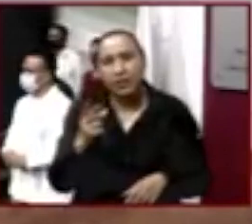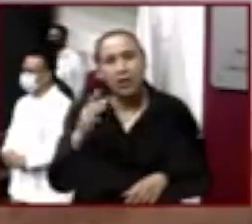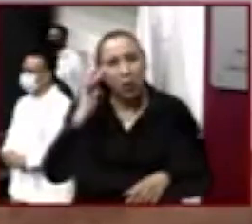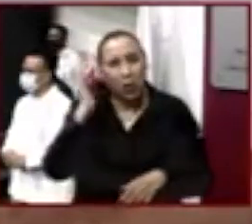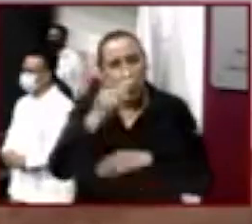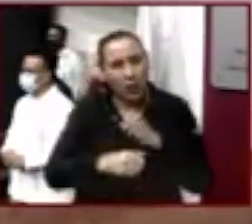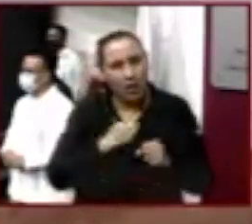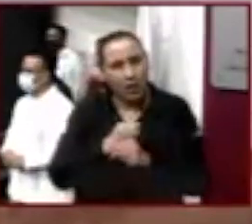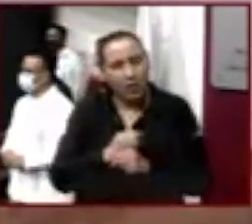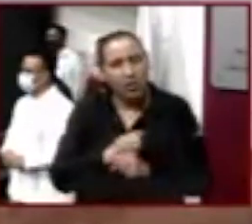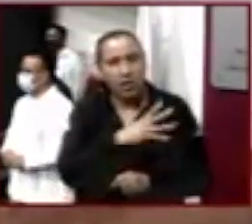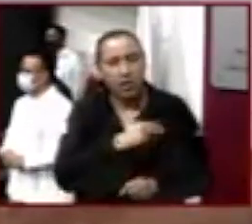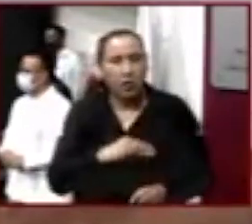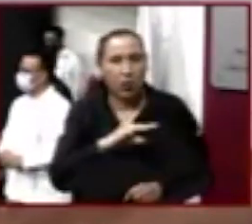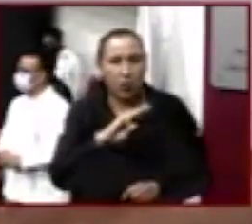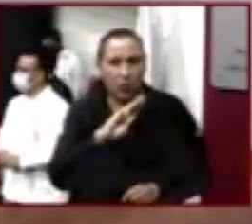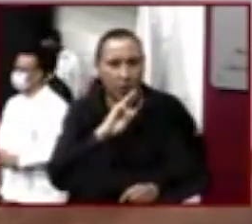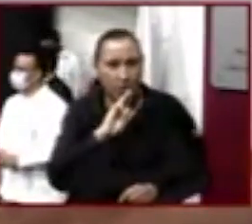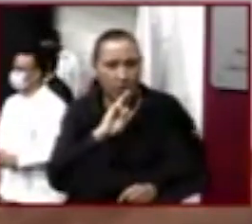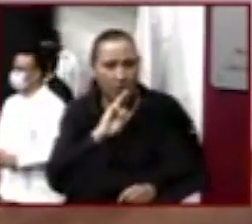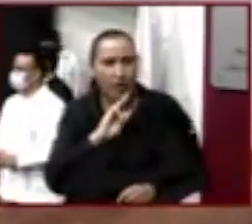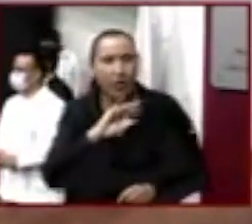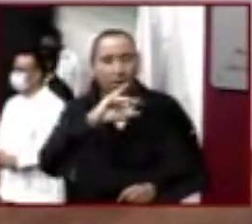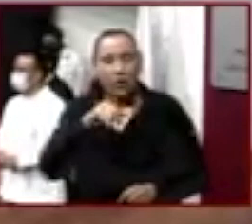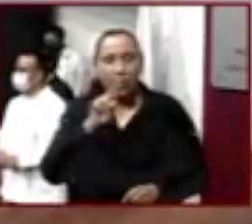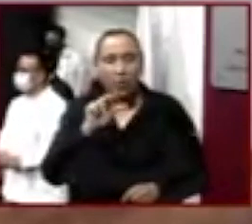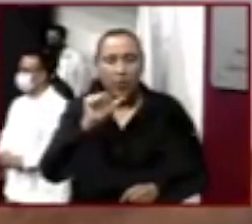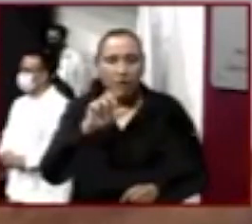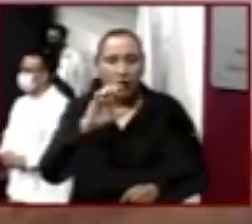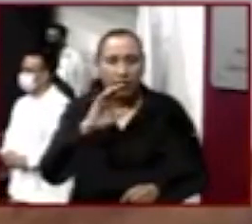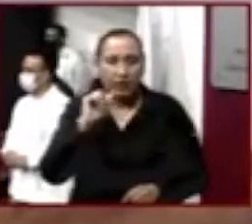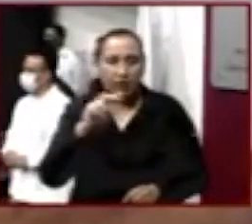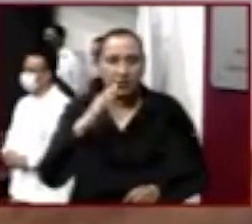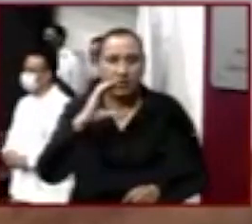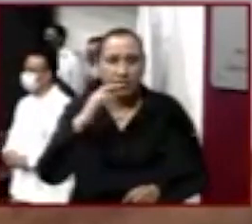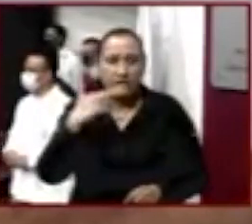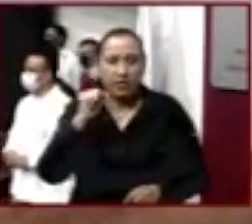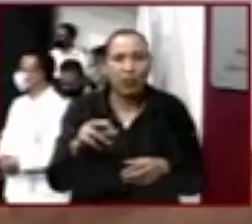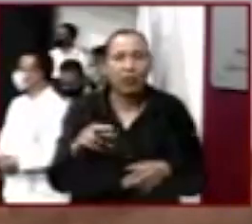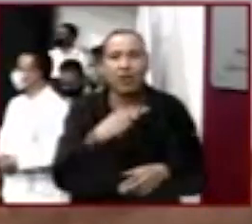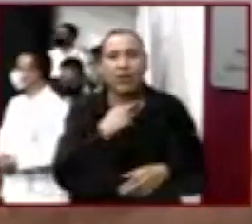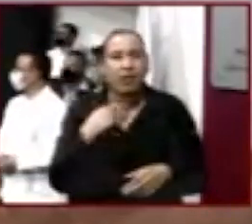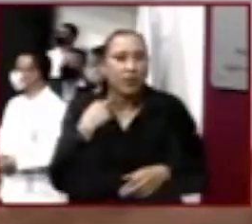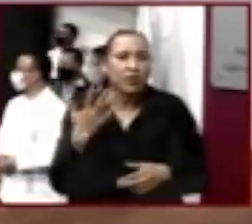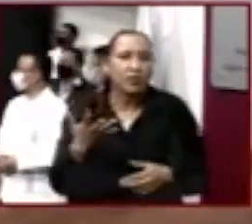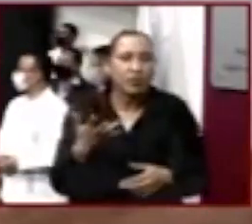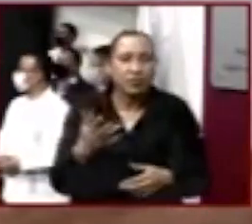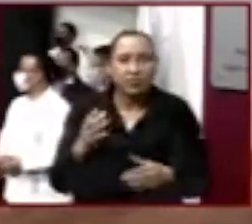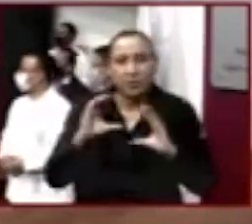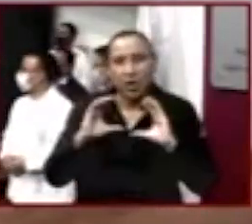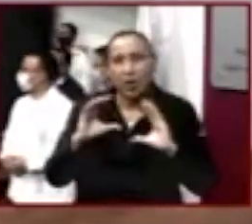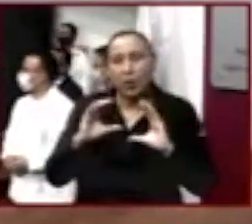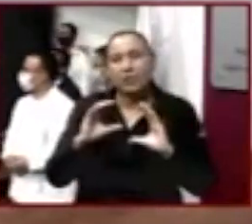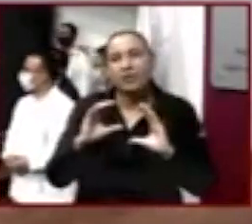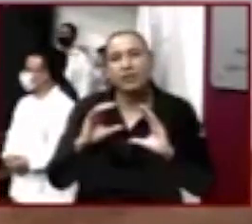de Ovidio, que son hijo y madre de Joaquín Guzmán Loera, el Chapo Guzmán, respectivamente? Para protegerse del